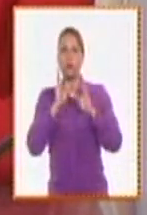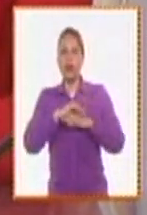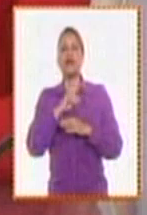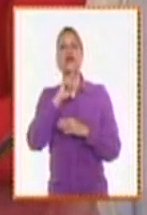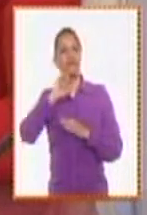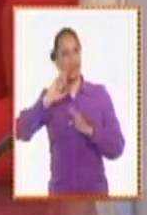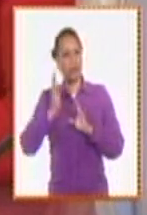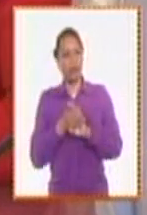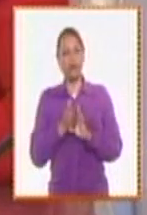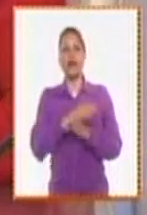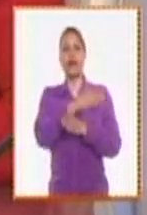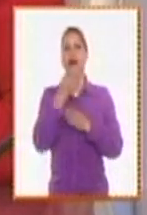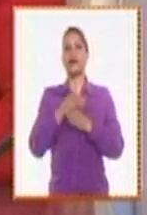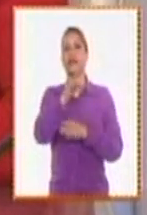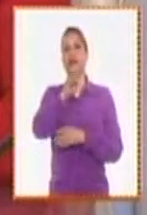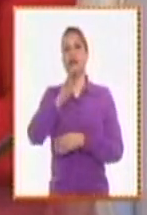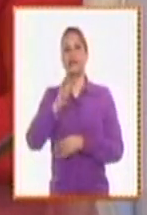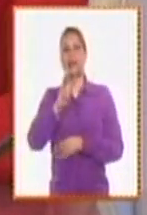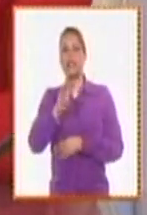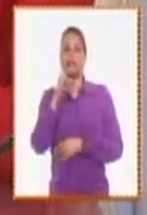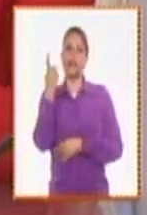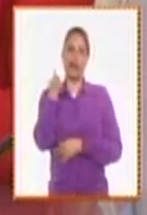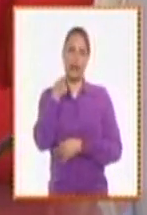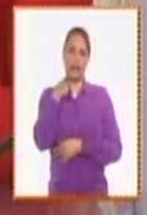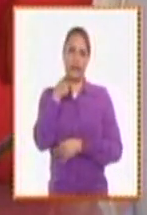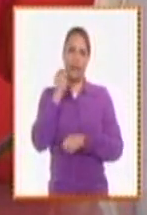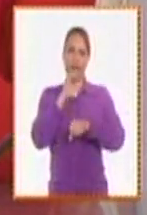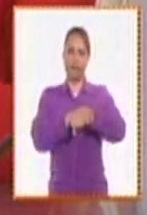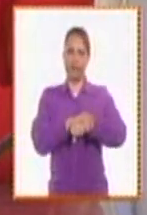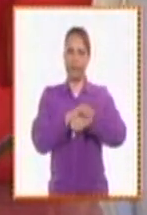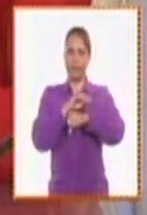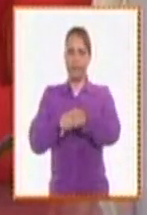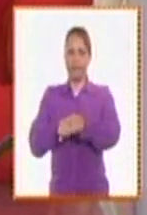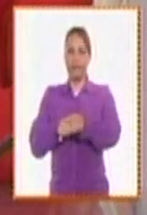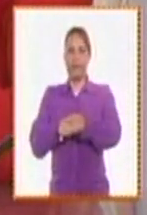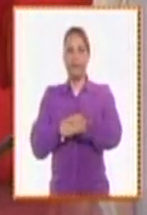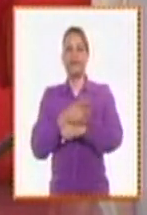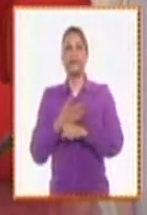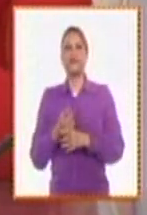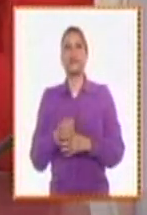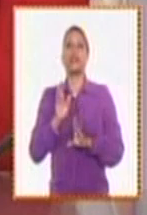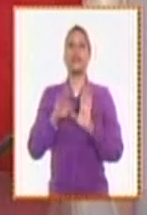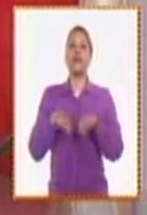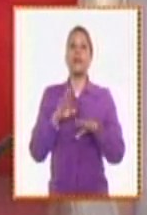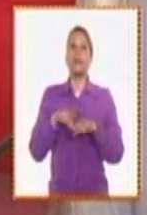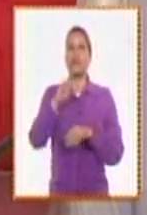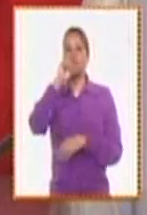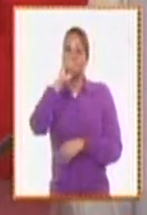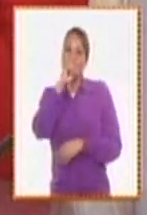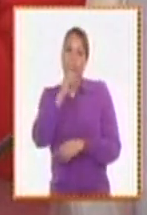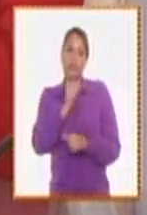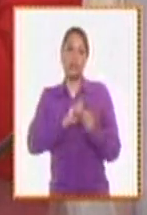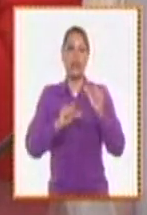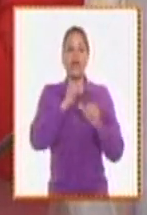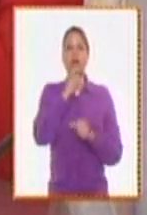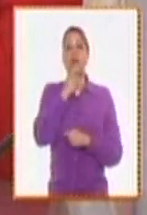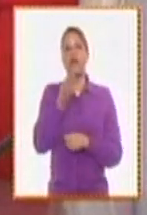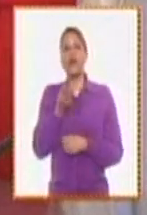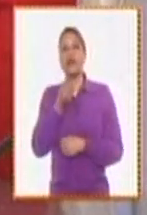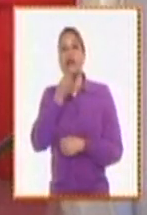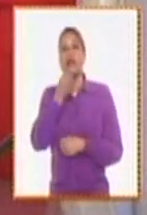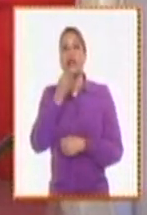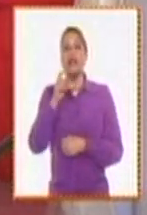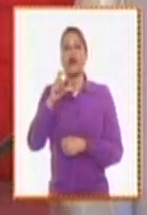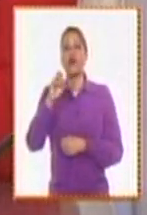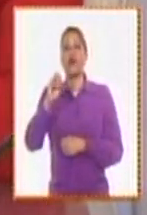sanciones hasta 3 años de privación de libertad, de acuerdo a las sustancias de que se traten, porque puede ser la cocaína con sus